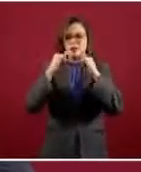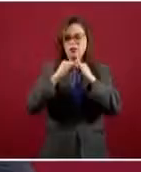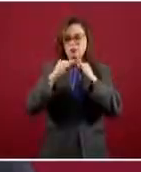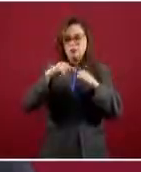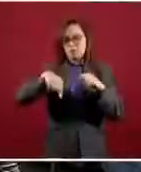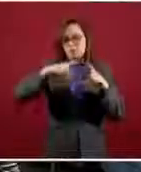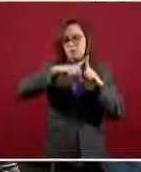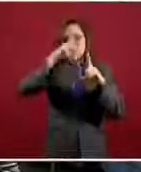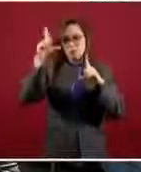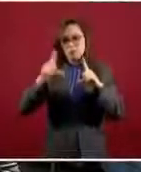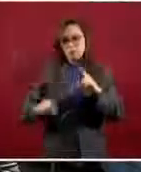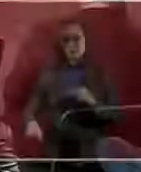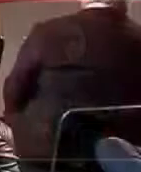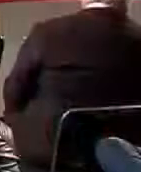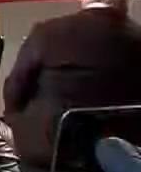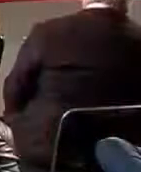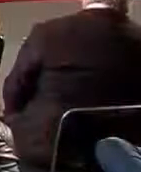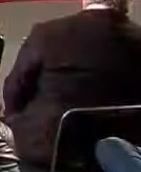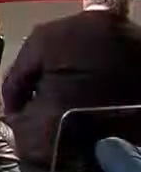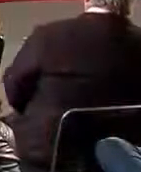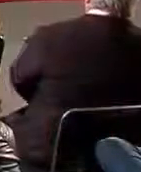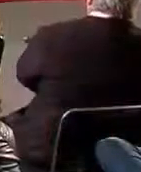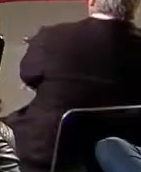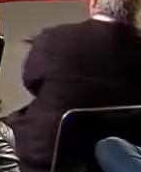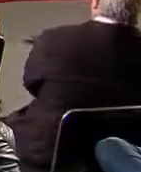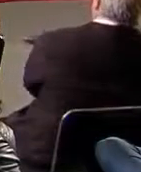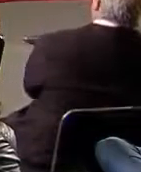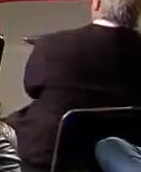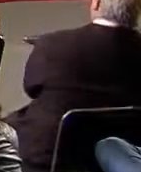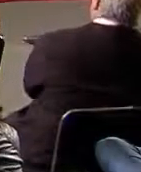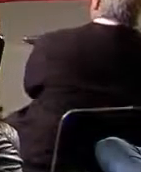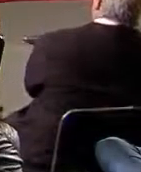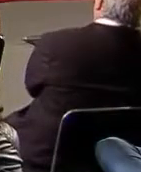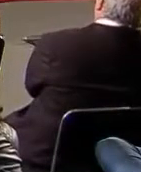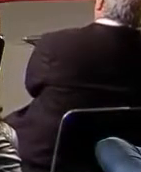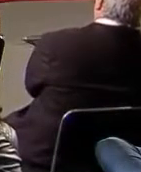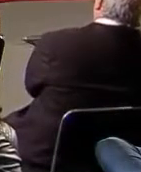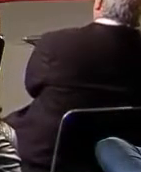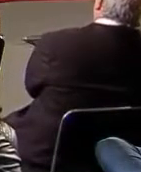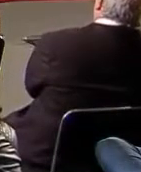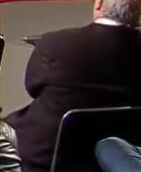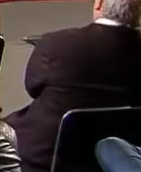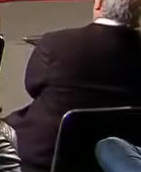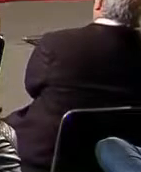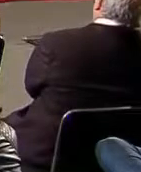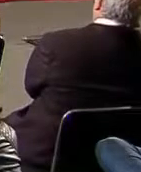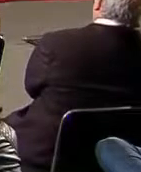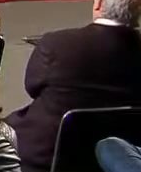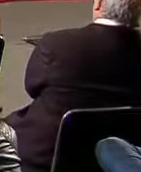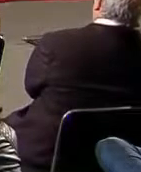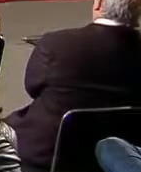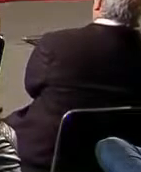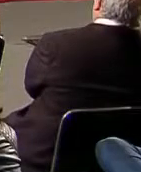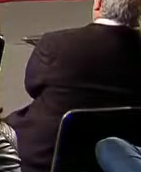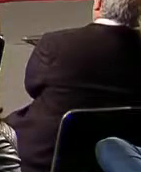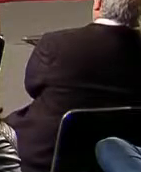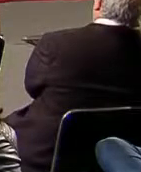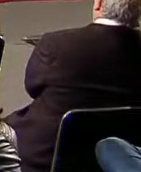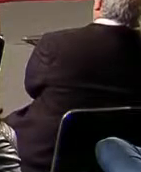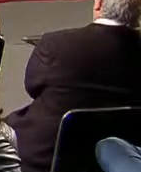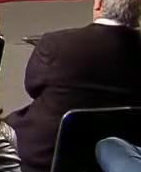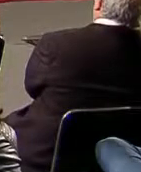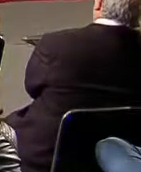también importante, el ISSSTE, SEDENA y CEMAR así también. Entonces el esfuerzo de ellos es sectorial y al día de hoy